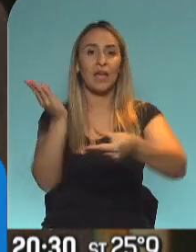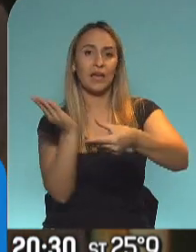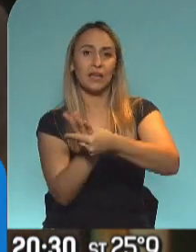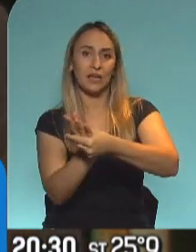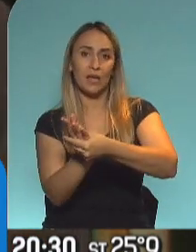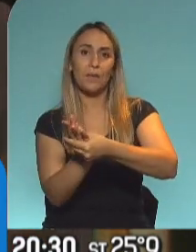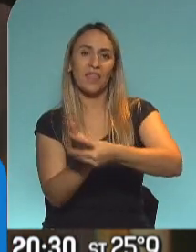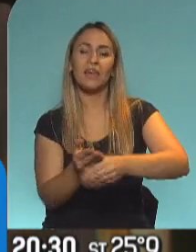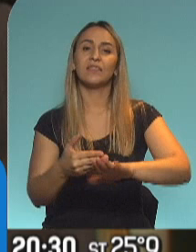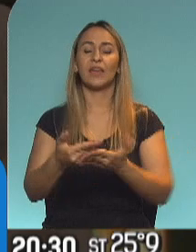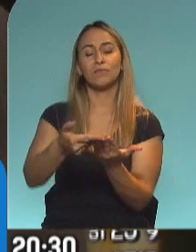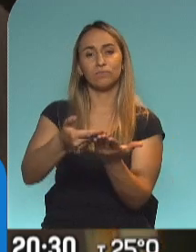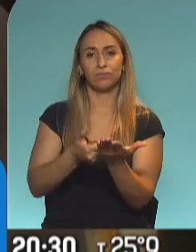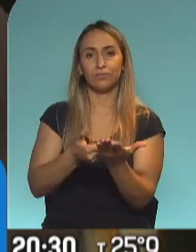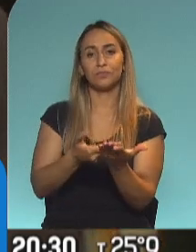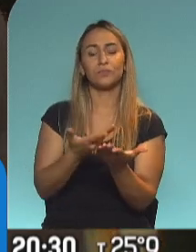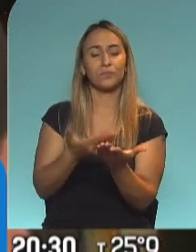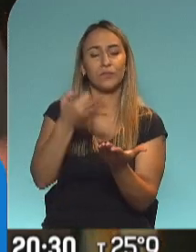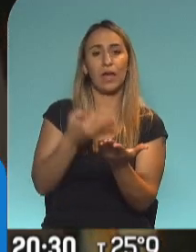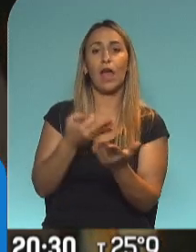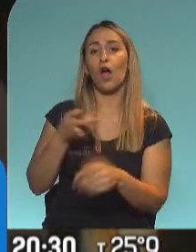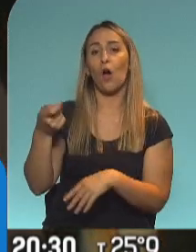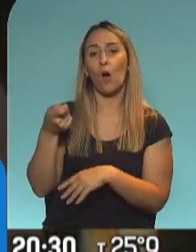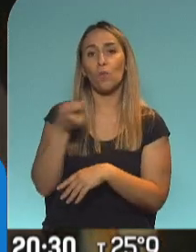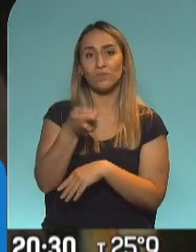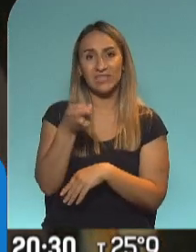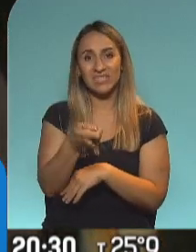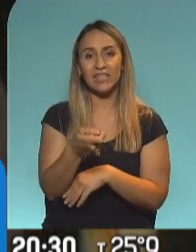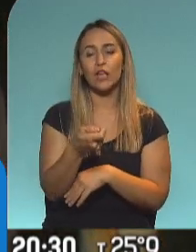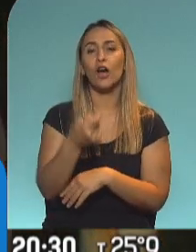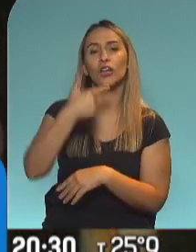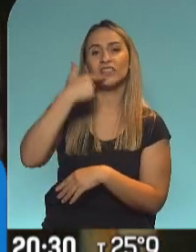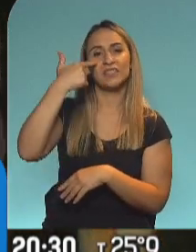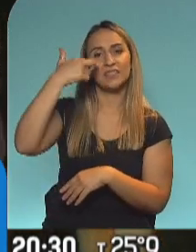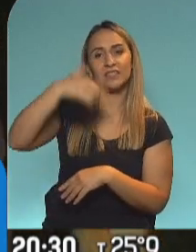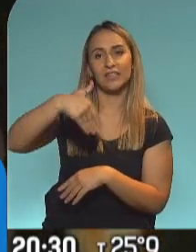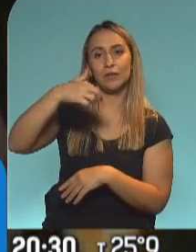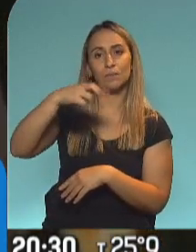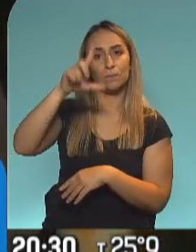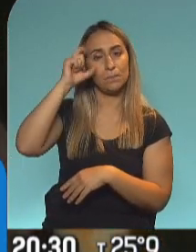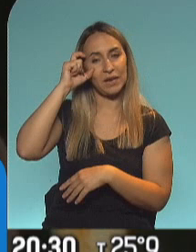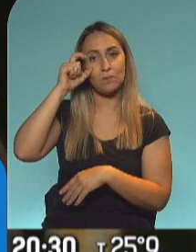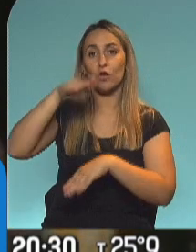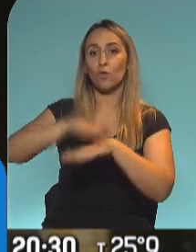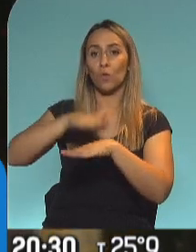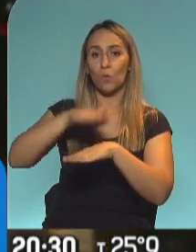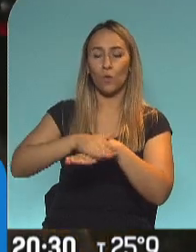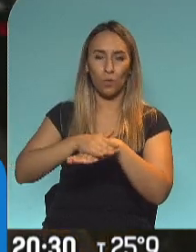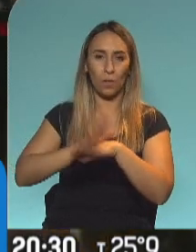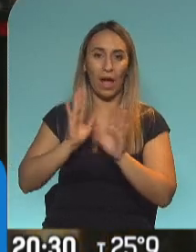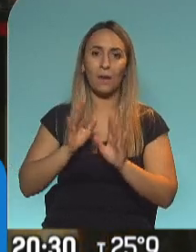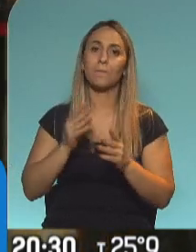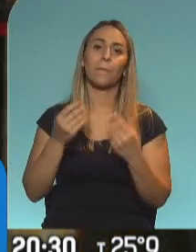sentido la figura sería el homicidio simple por dolo eventual, que se obviamente unida a las